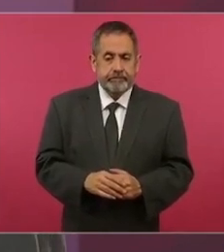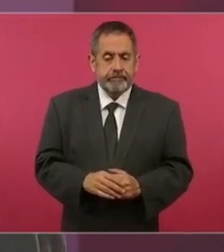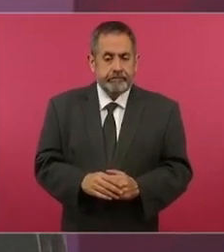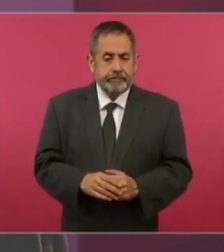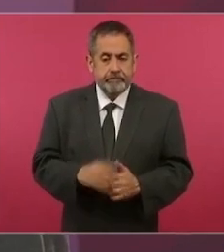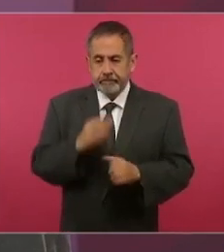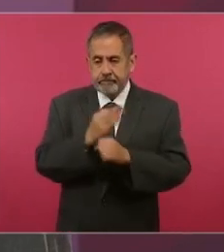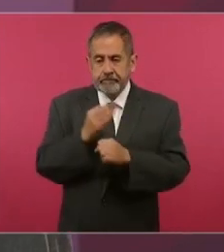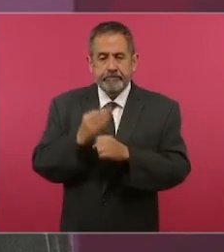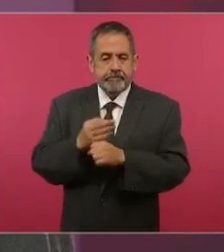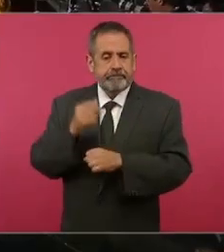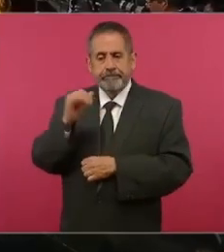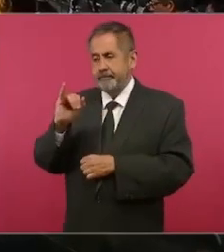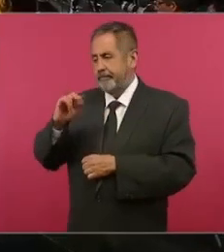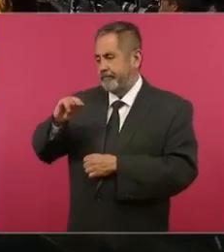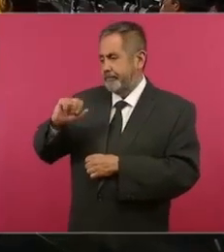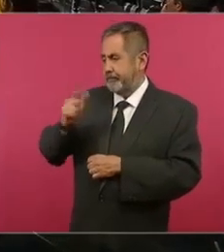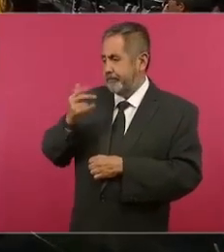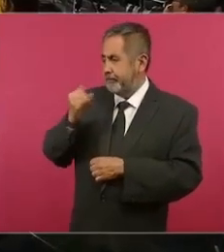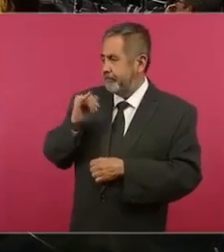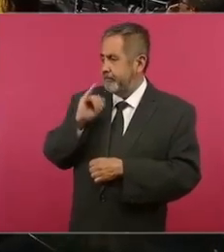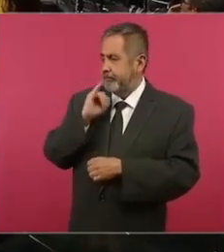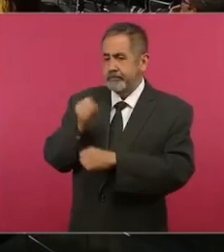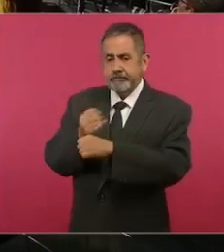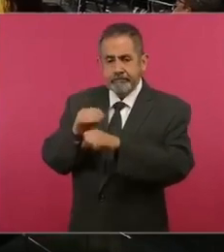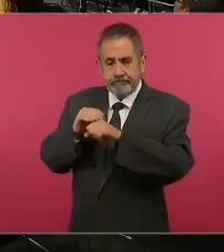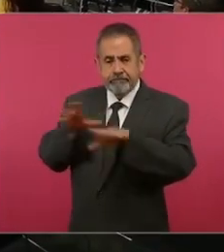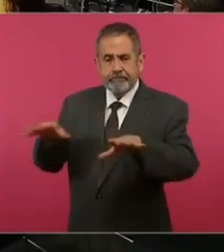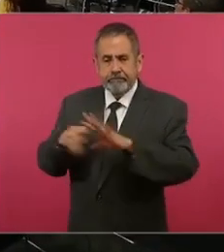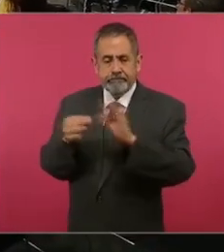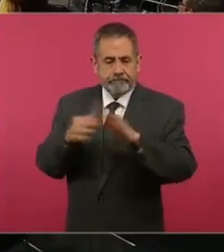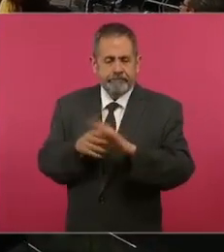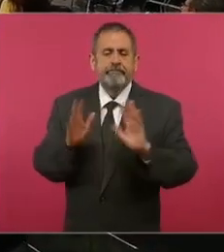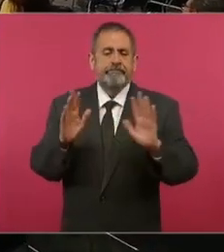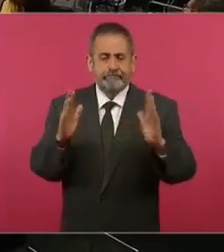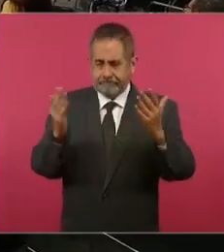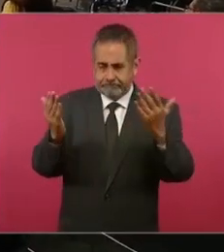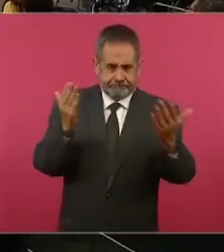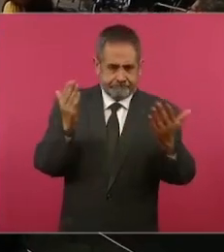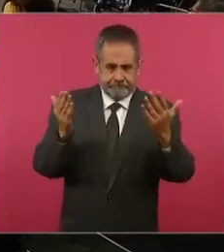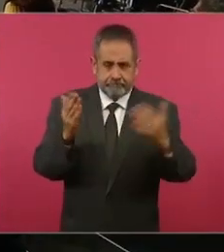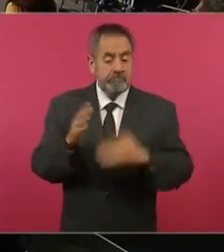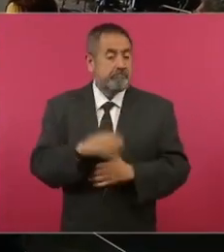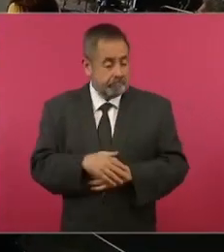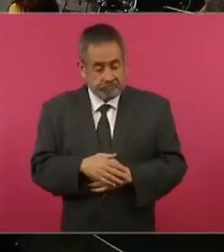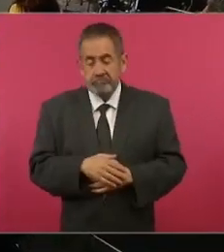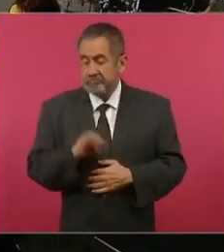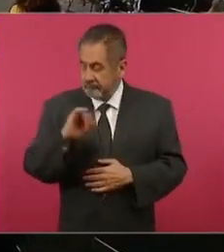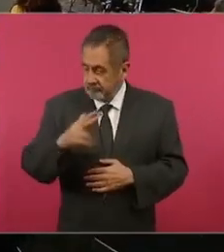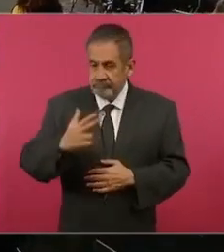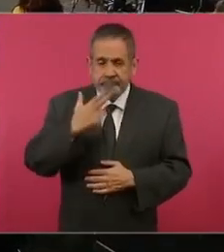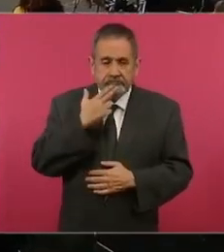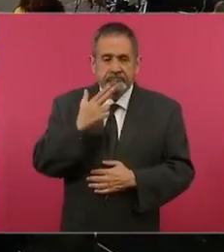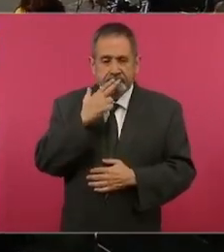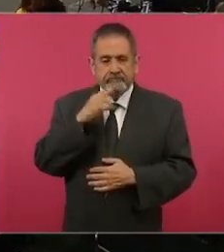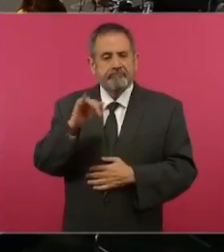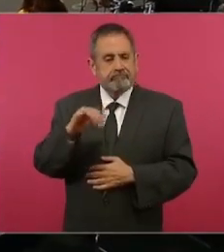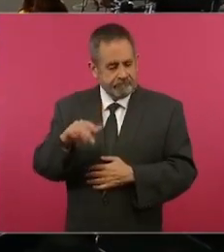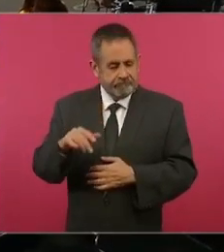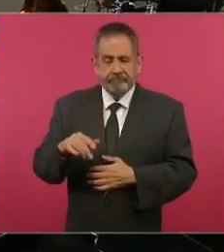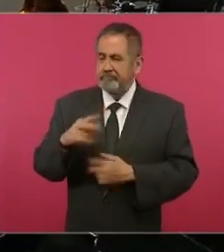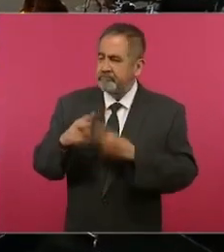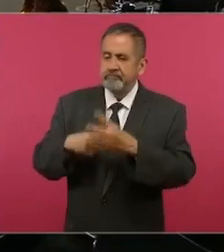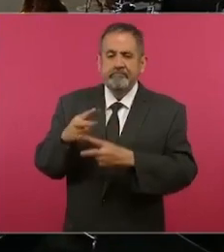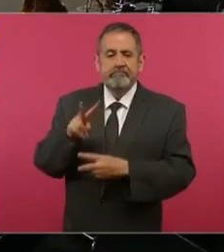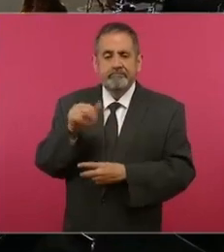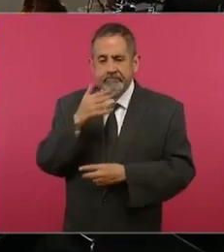estos resultados de que está funcionando nuestra estrategia